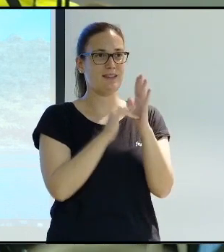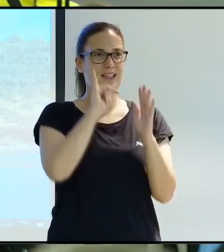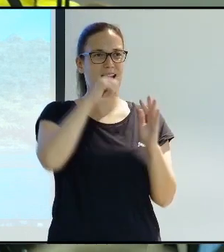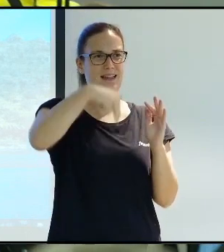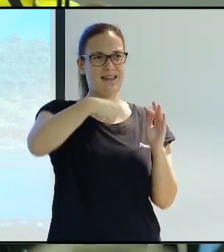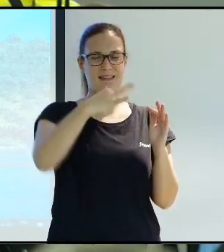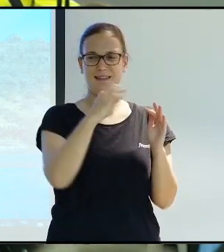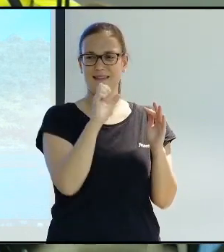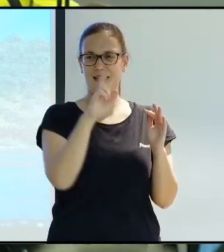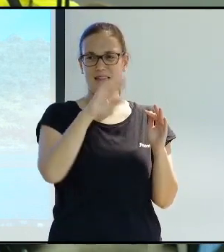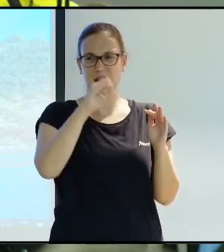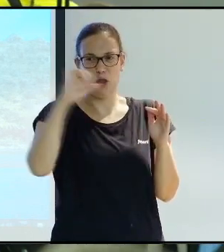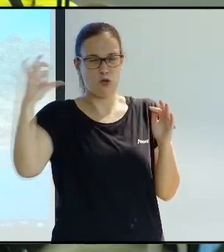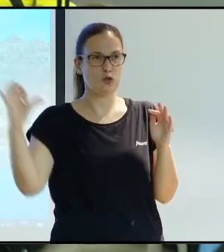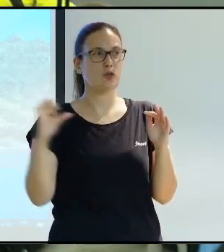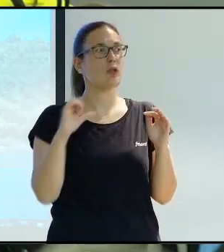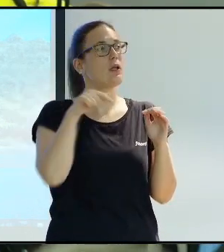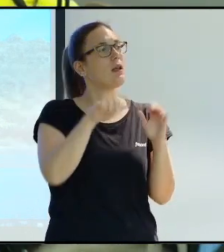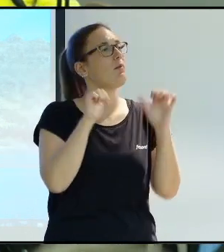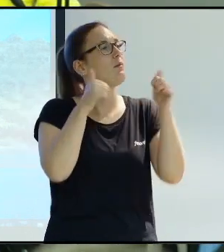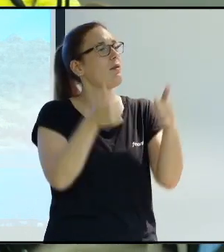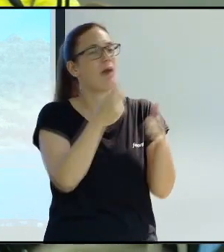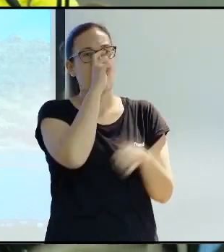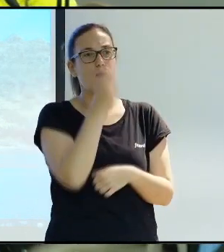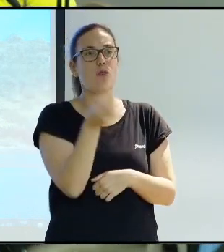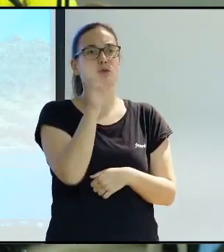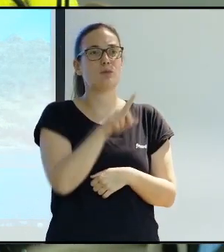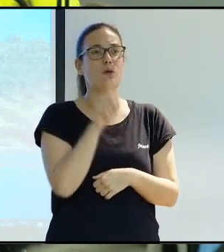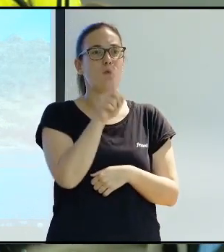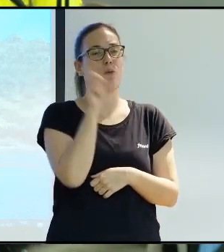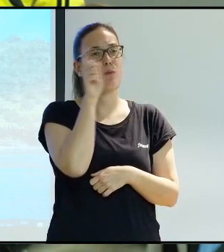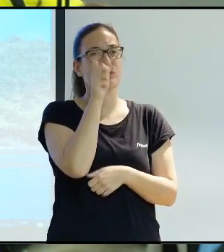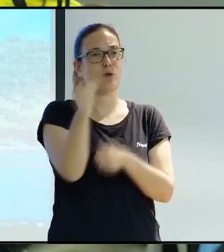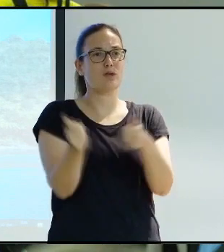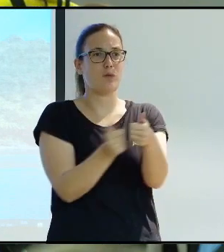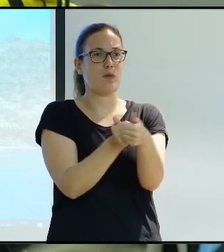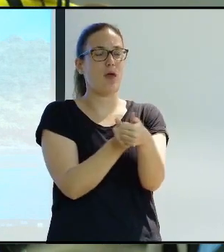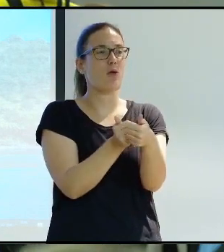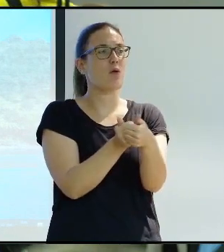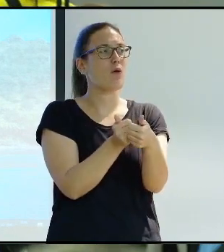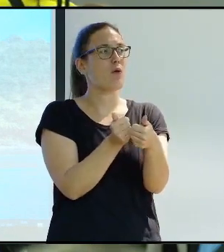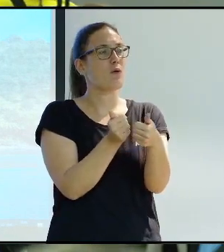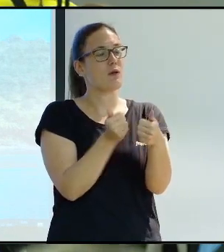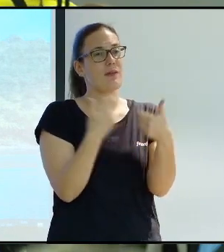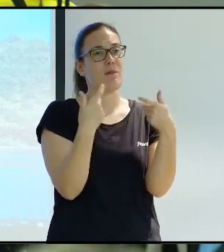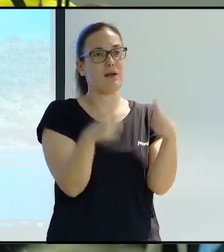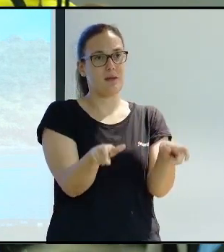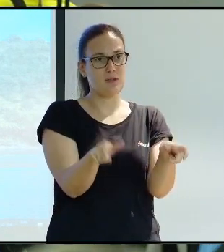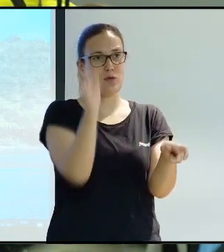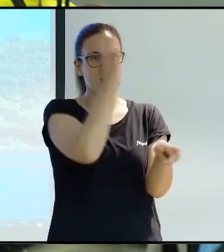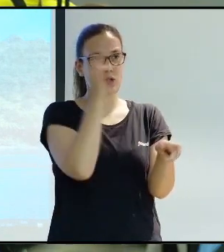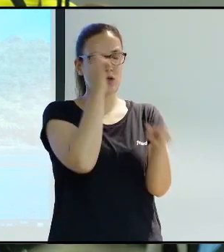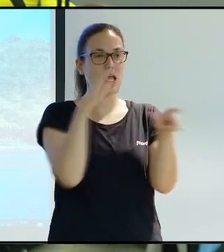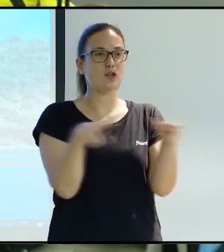Su trayectoria académica se inicia en 2001 como profesor asociado en el Departamento de Teoría Sociológica de la Unidad